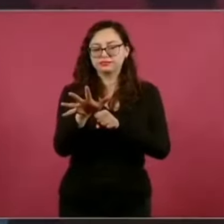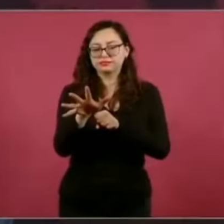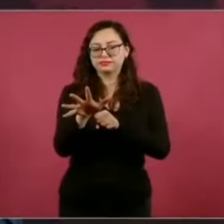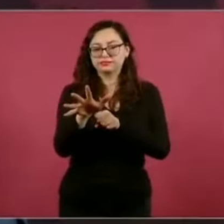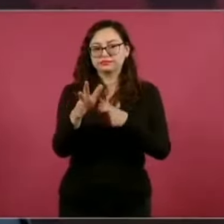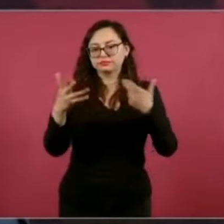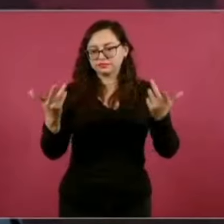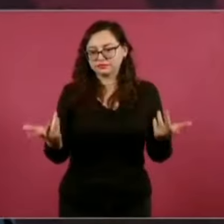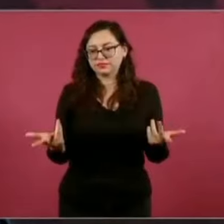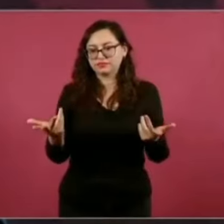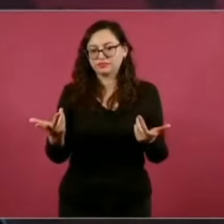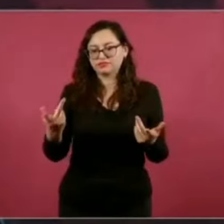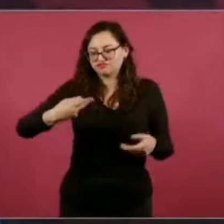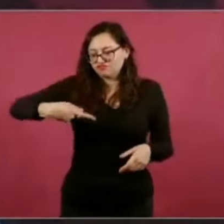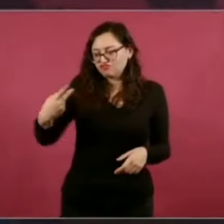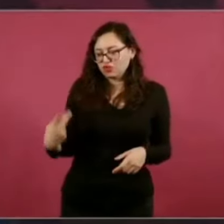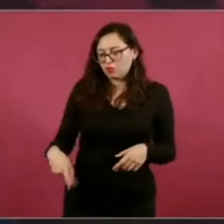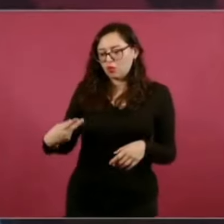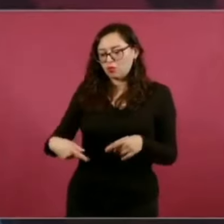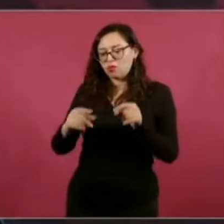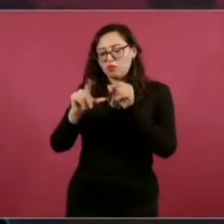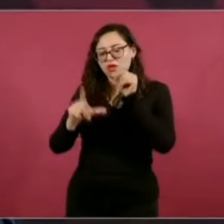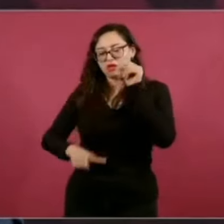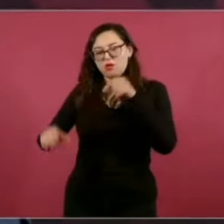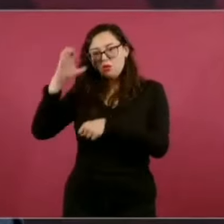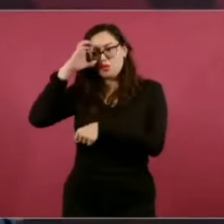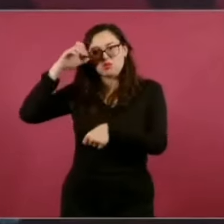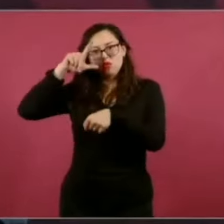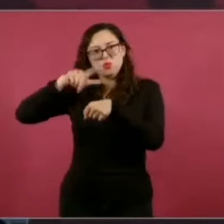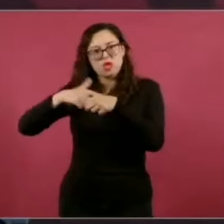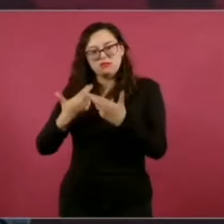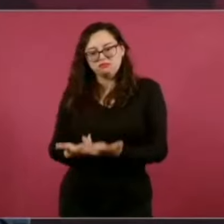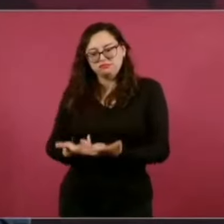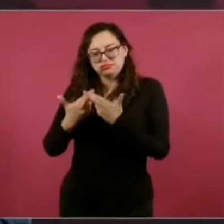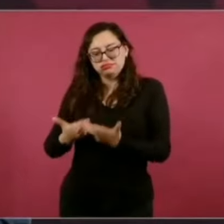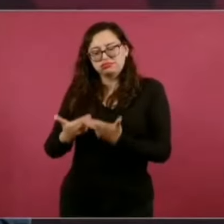todo lo relacionado con la grandeza cultural de México.